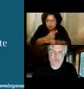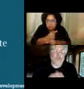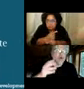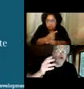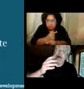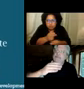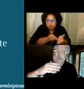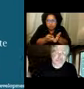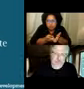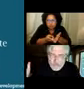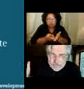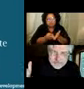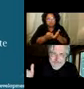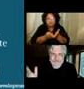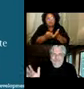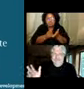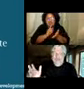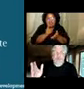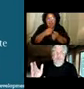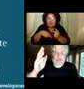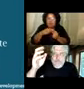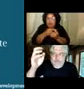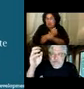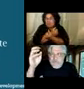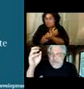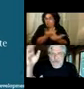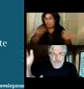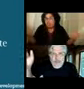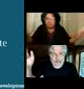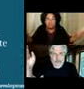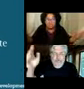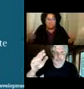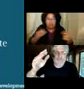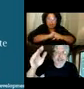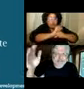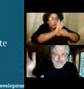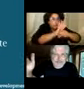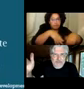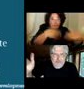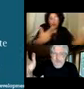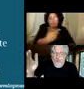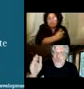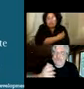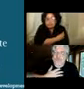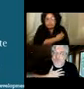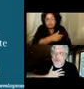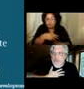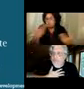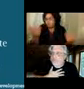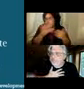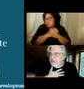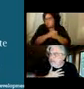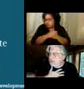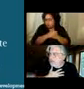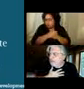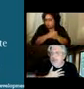errada, incorrecta, sobre cualquier asunto. Sea COVID-19, sea por respecto a